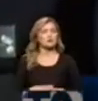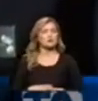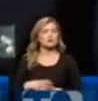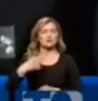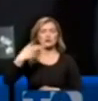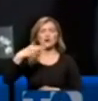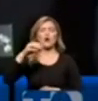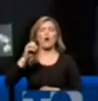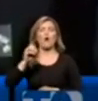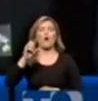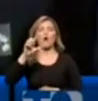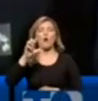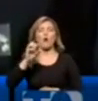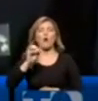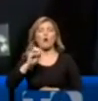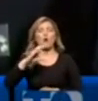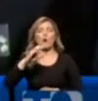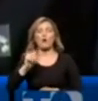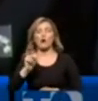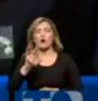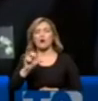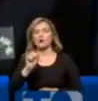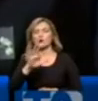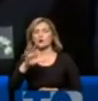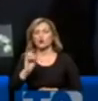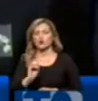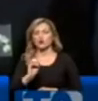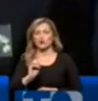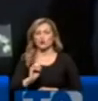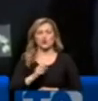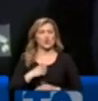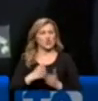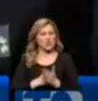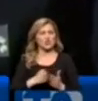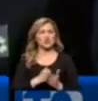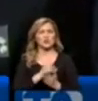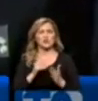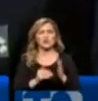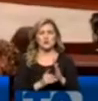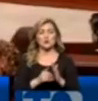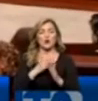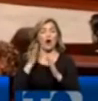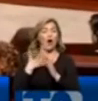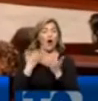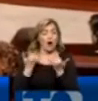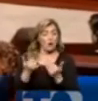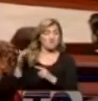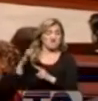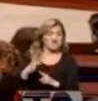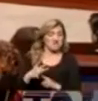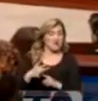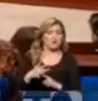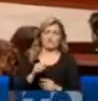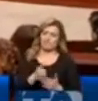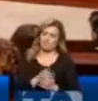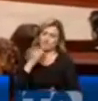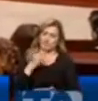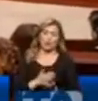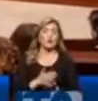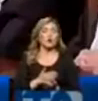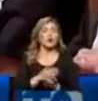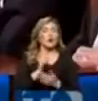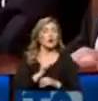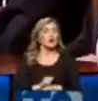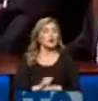forma crucial de luchar contra el racismo y la intolerancia moderna. El 1 de noviembre de 2015, las Naciones